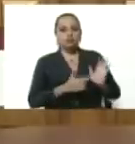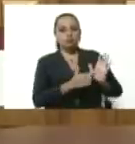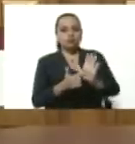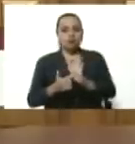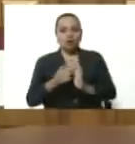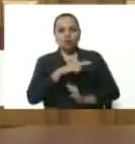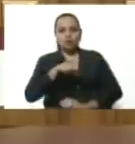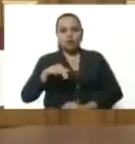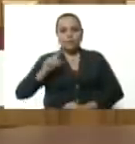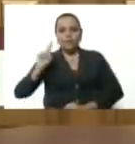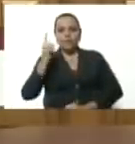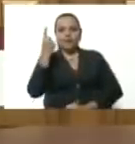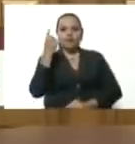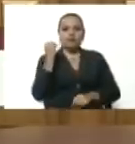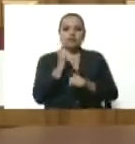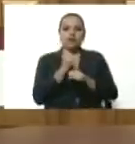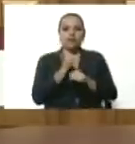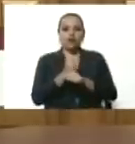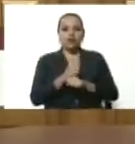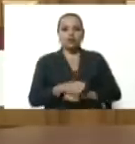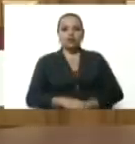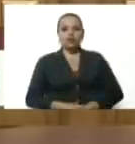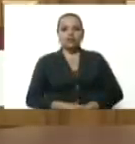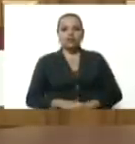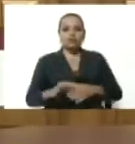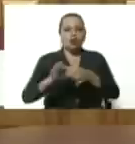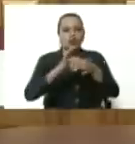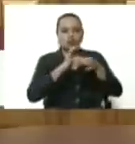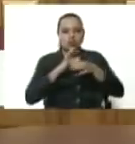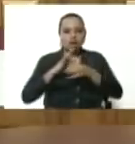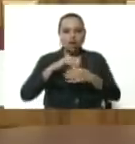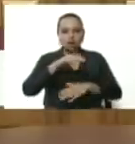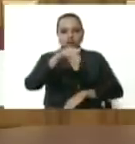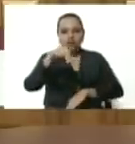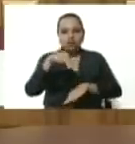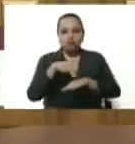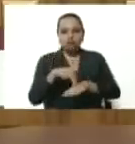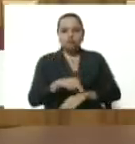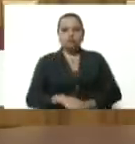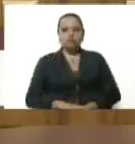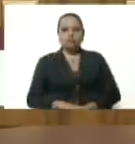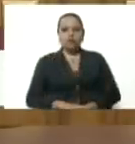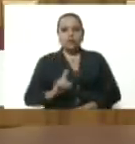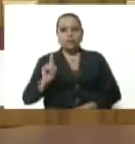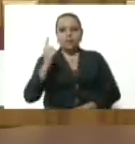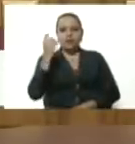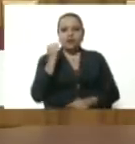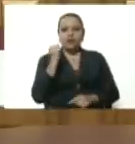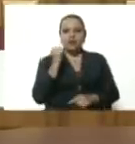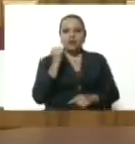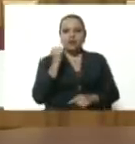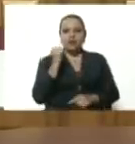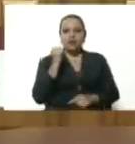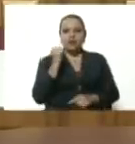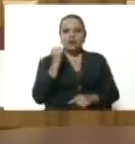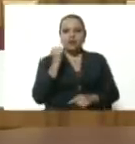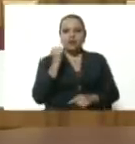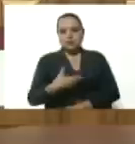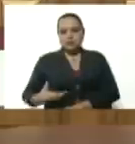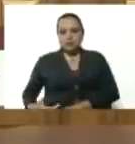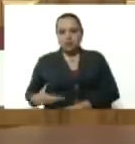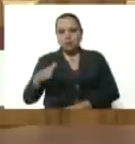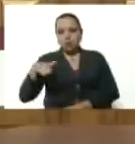nuestra primera labor es la de la unidad de la nación. Nuestra primera labor es entender que el presidente ha